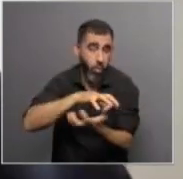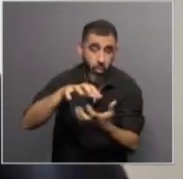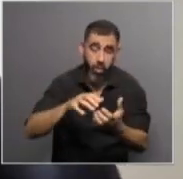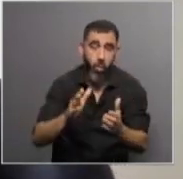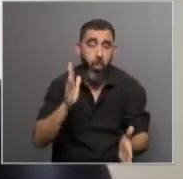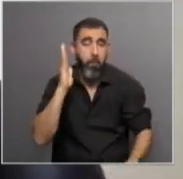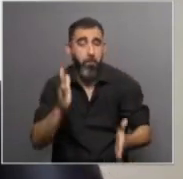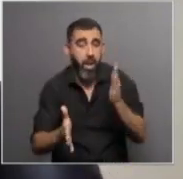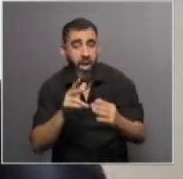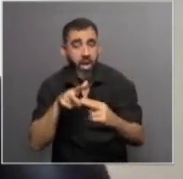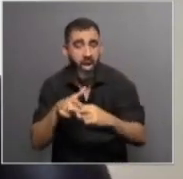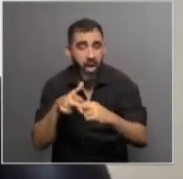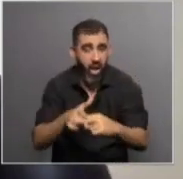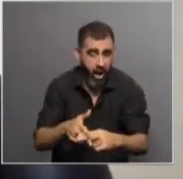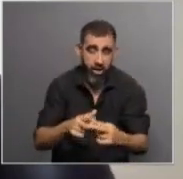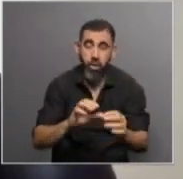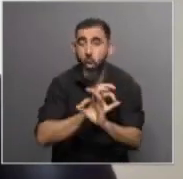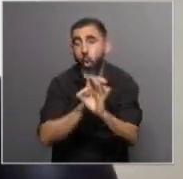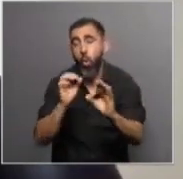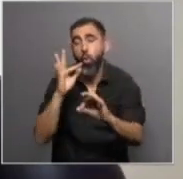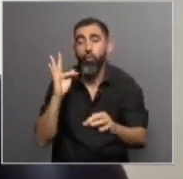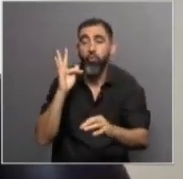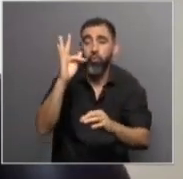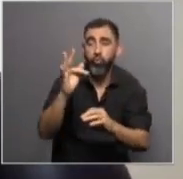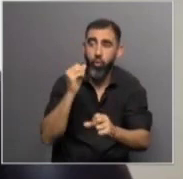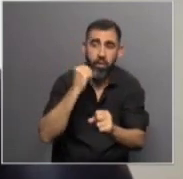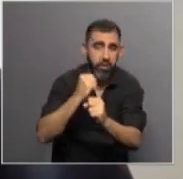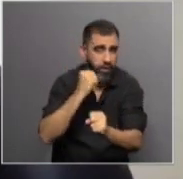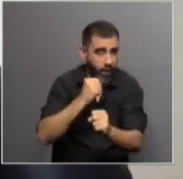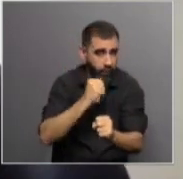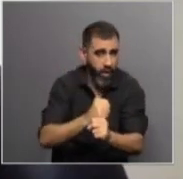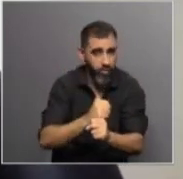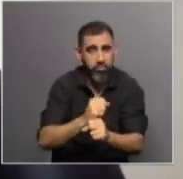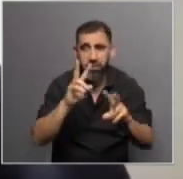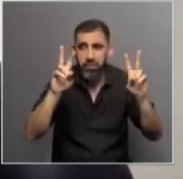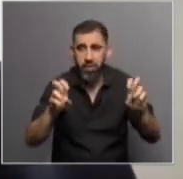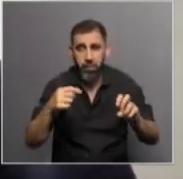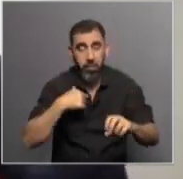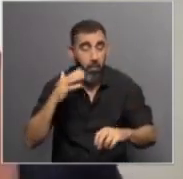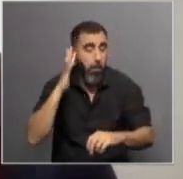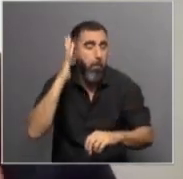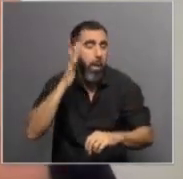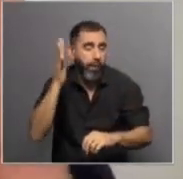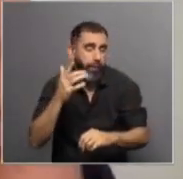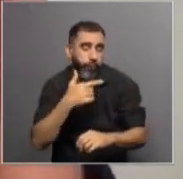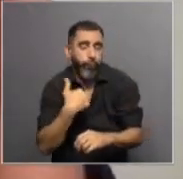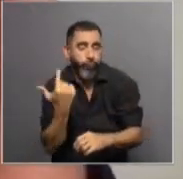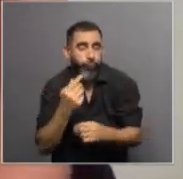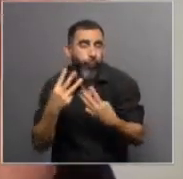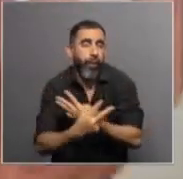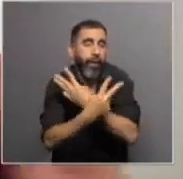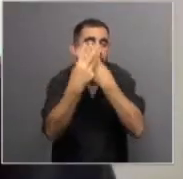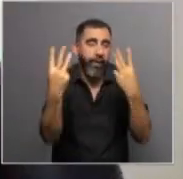mecánica cuántica o el futuro del trabajo, o temas que uno pensaría que son... En